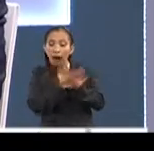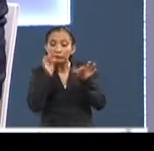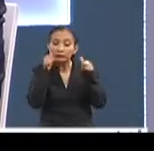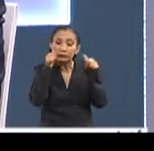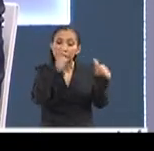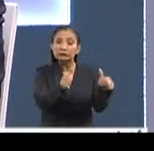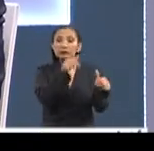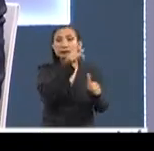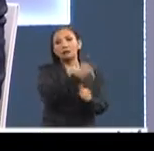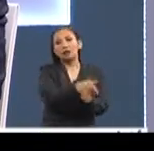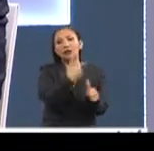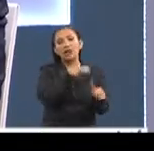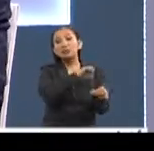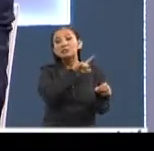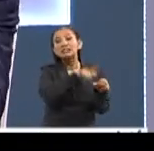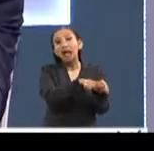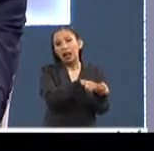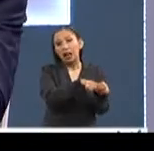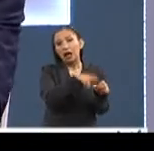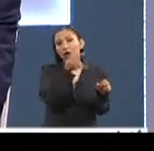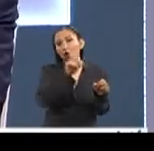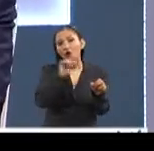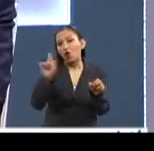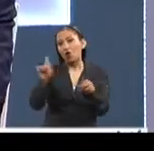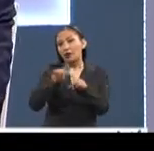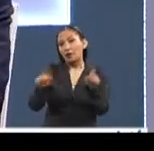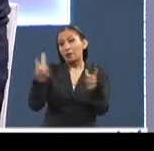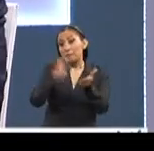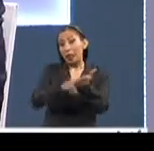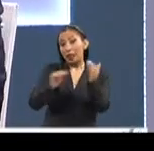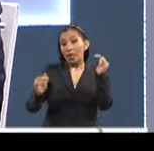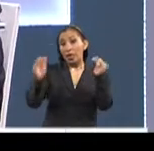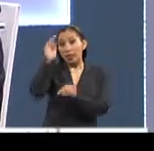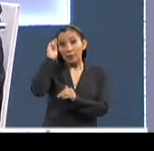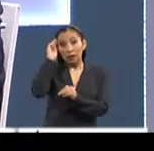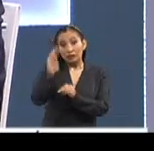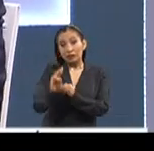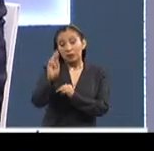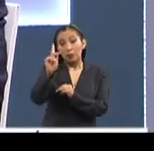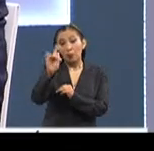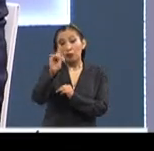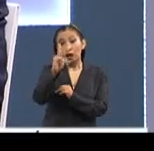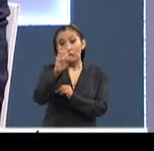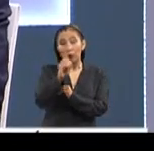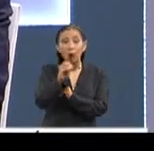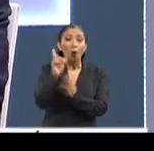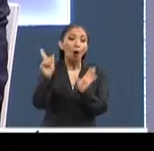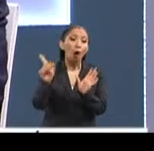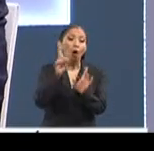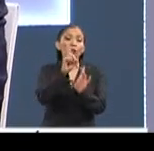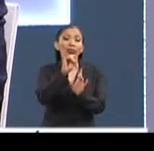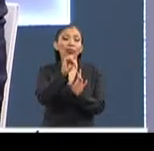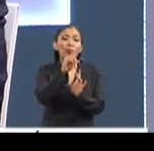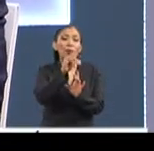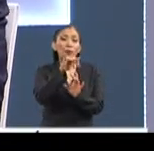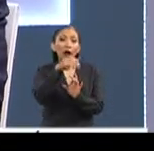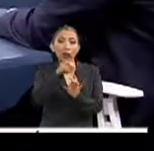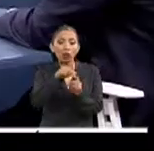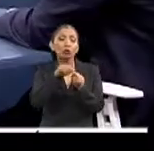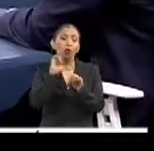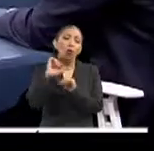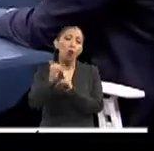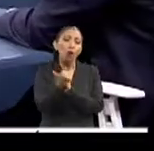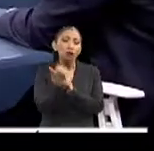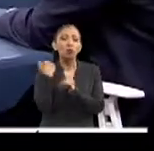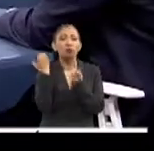tendencias hacia la línea de la especialidad, sin que esto tenga un valor necesariamente como el posgrado, o diplomados o algún